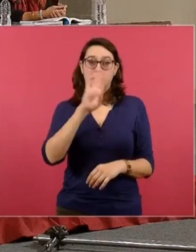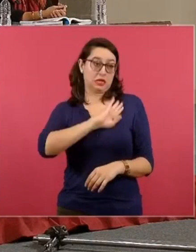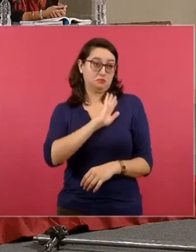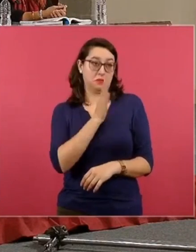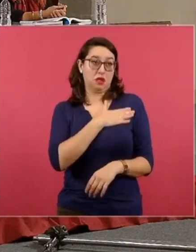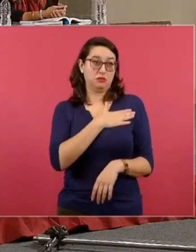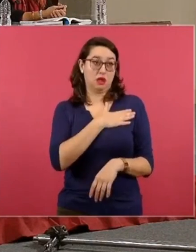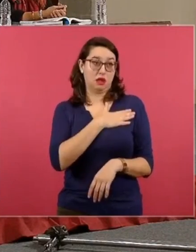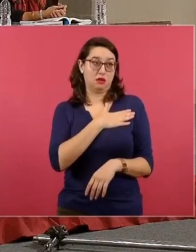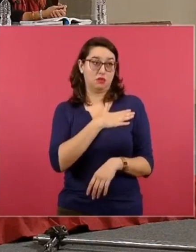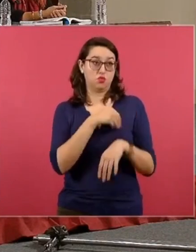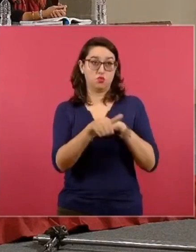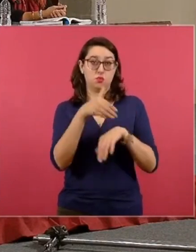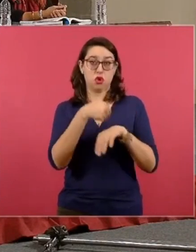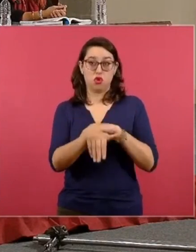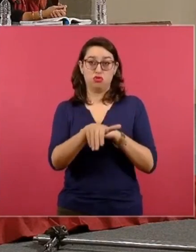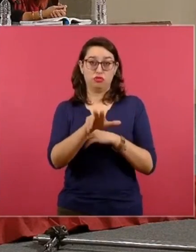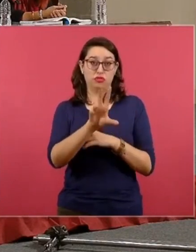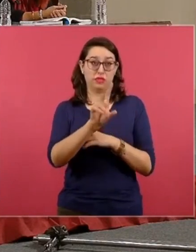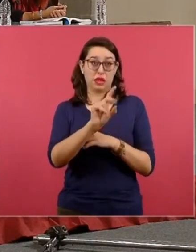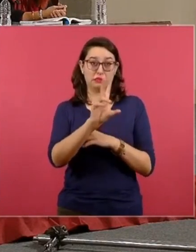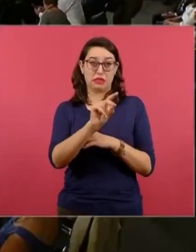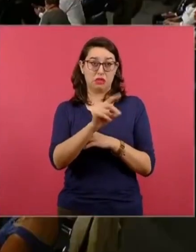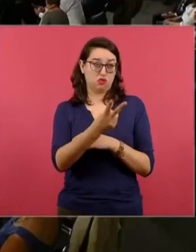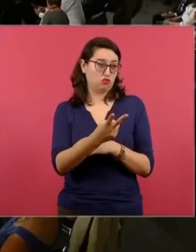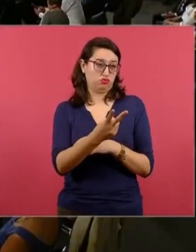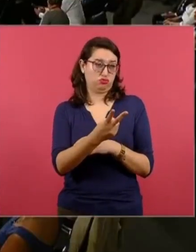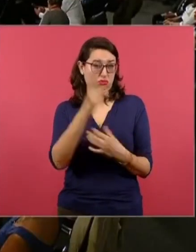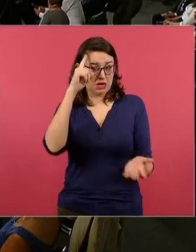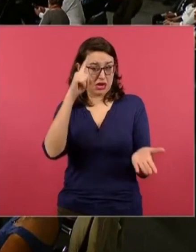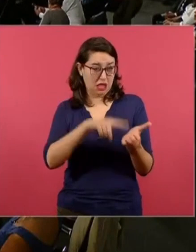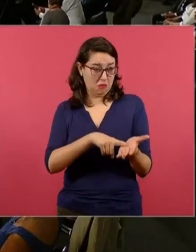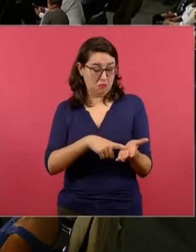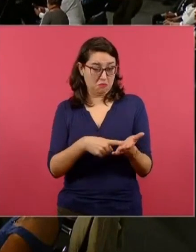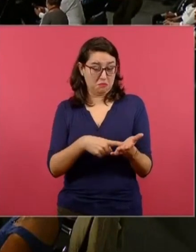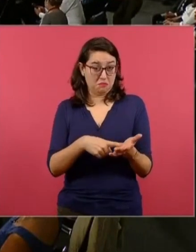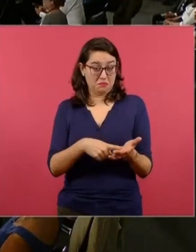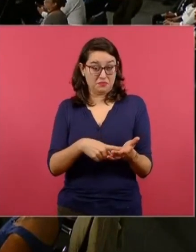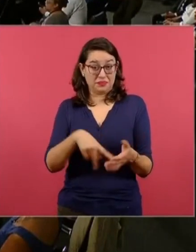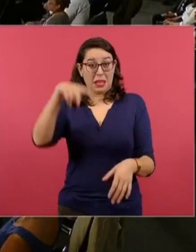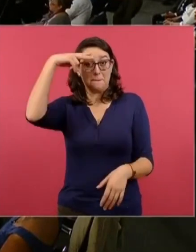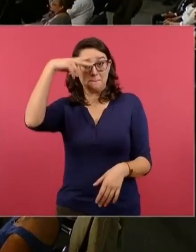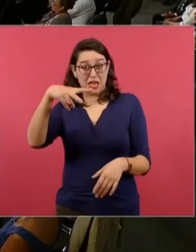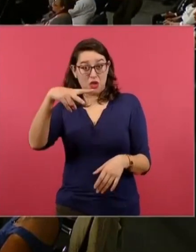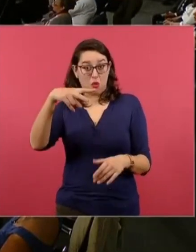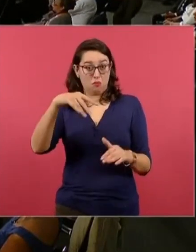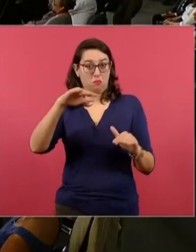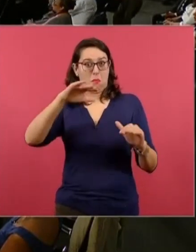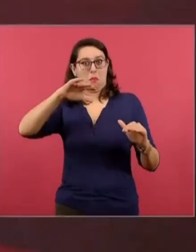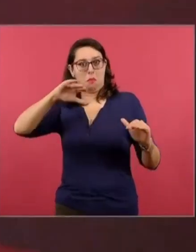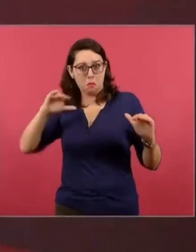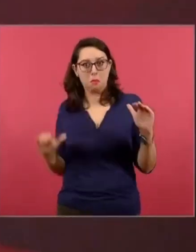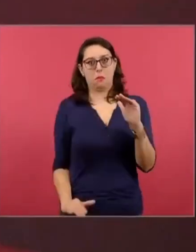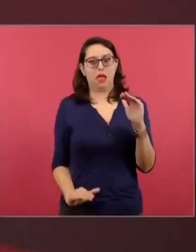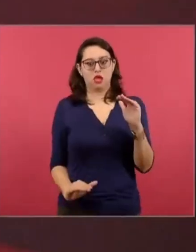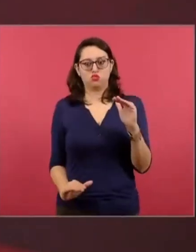número. Y México sí está atrás, pero no son las mismas condiciones, no tienen los mismos salarios los maestros,